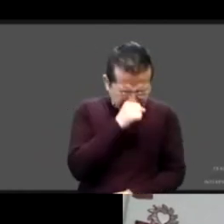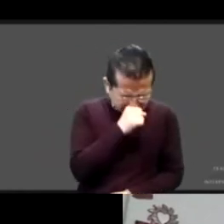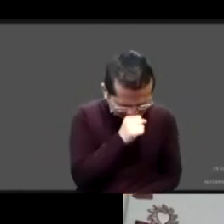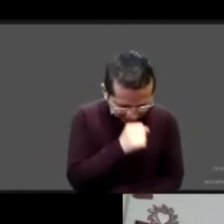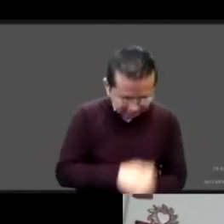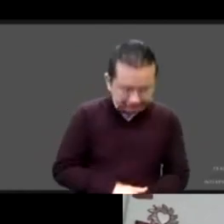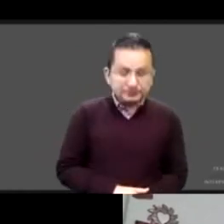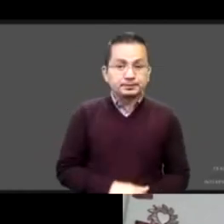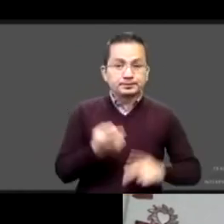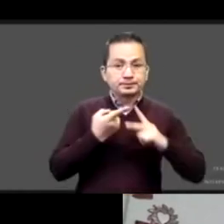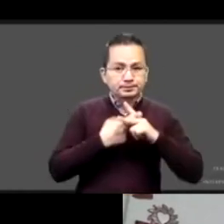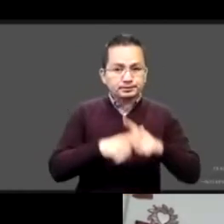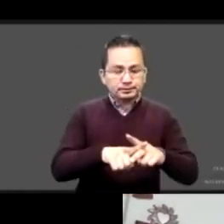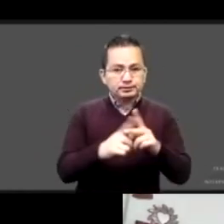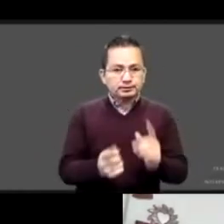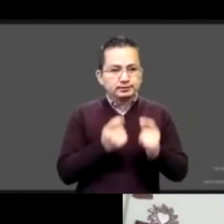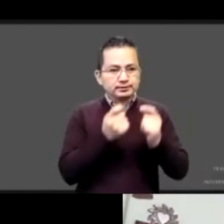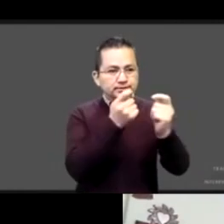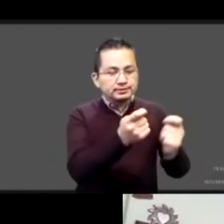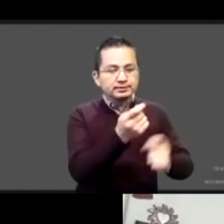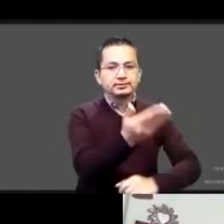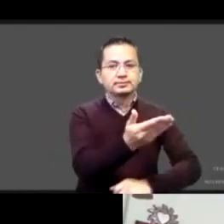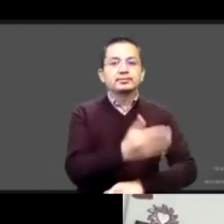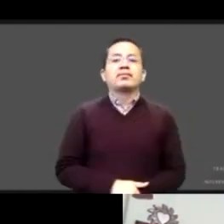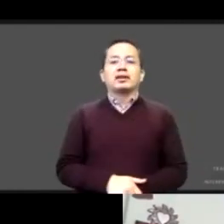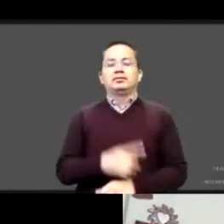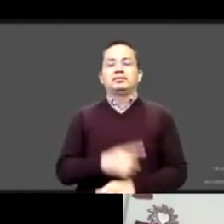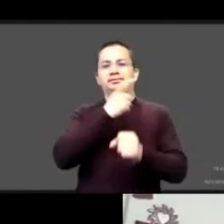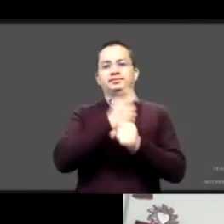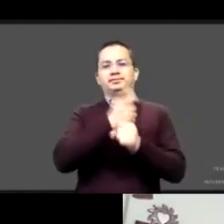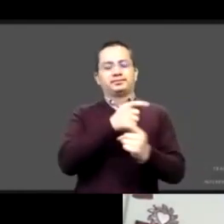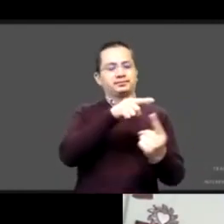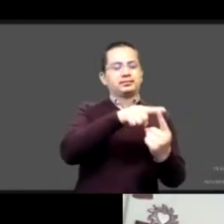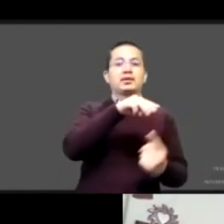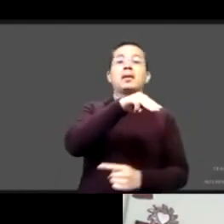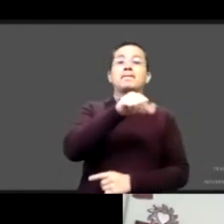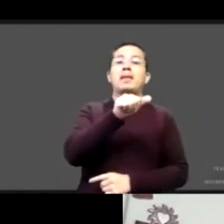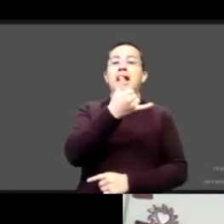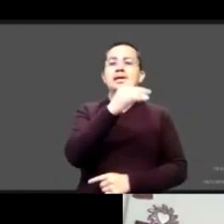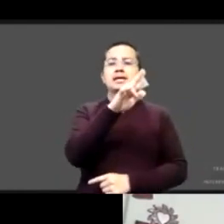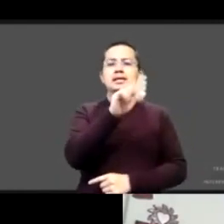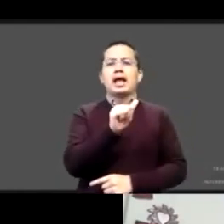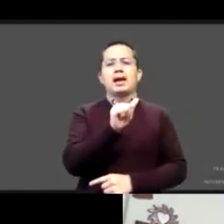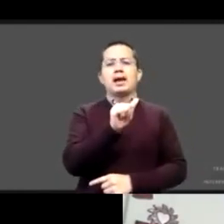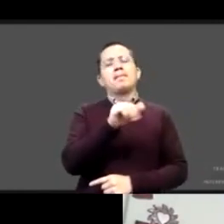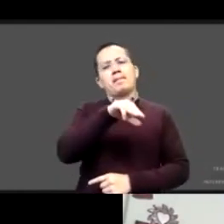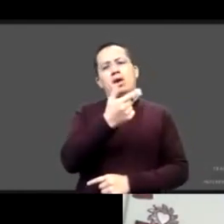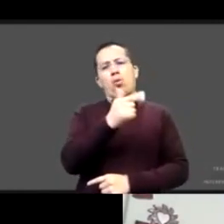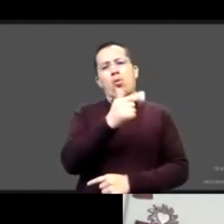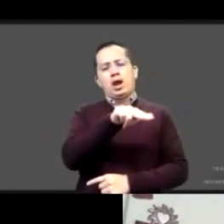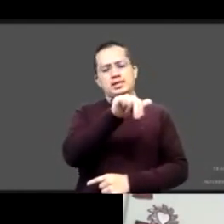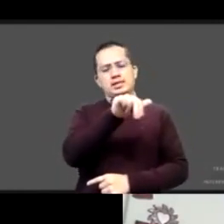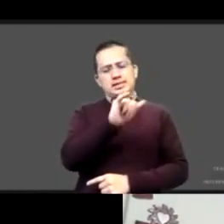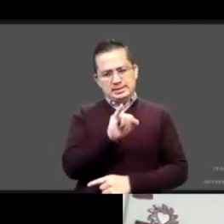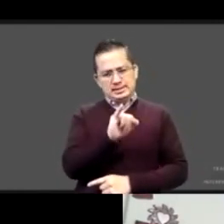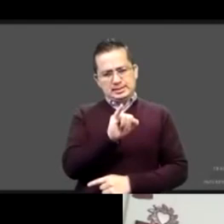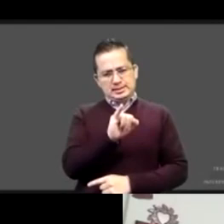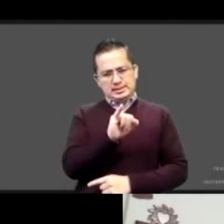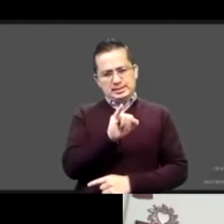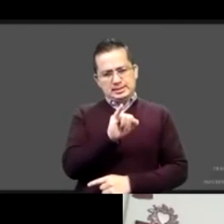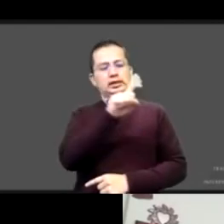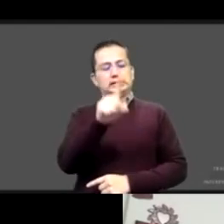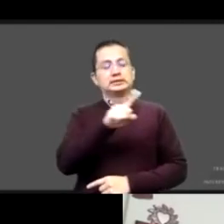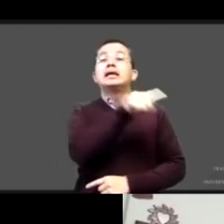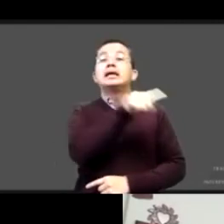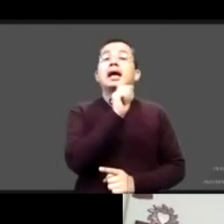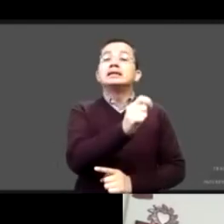con nuestro panel. Les quiero presentar a Mayra Majugani Torres Chaires. Ella es subdirectora de Salud Sexual y Reproductiva del Centro